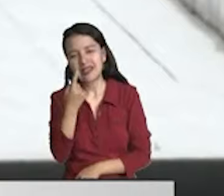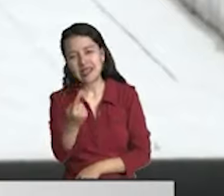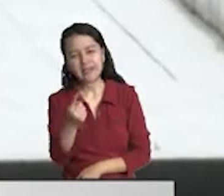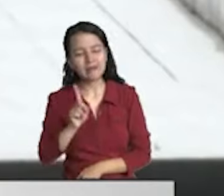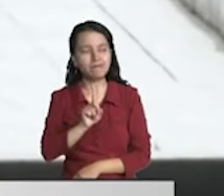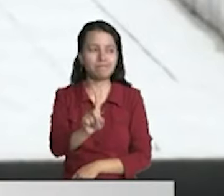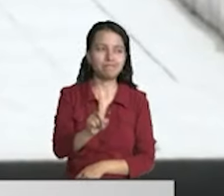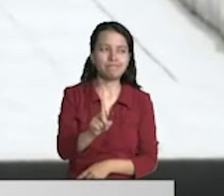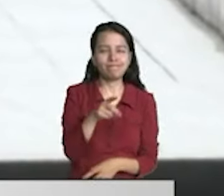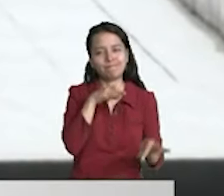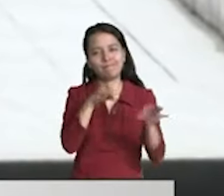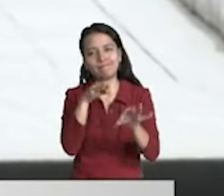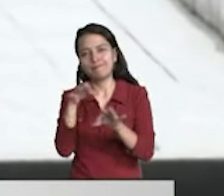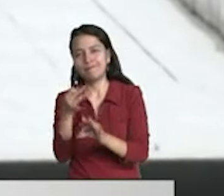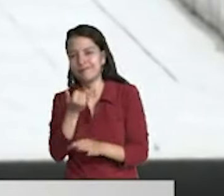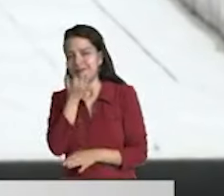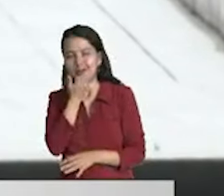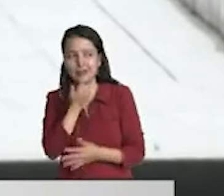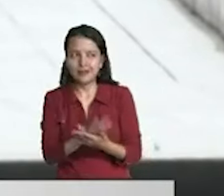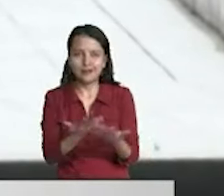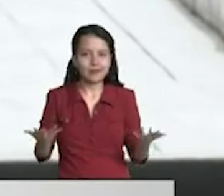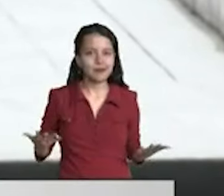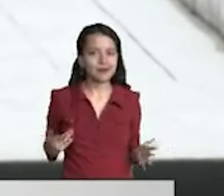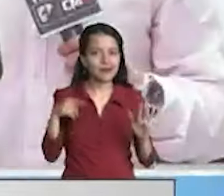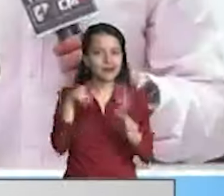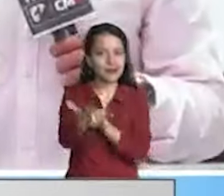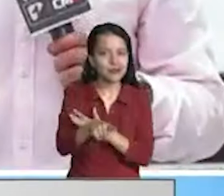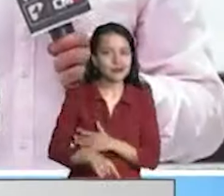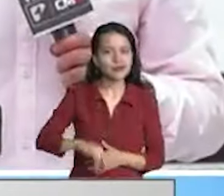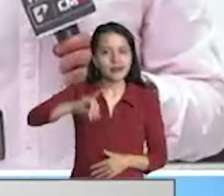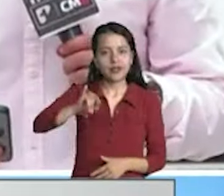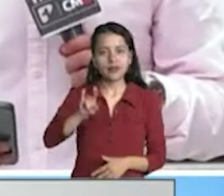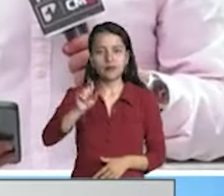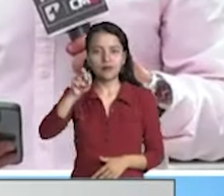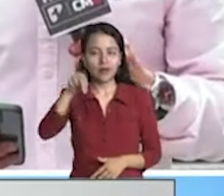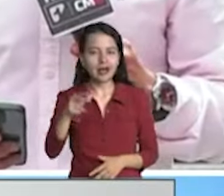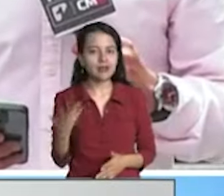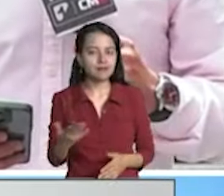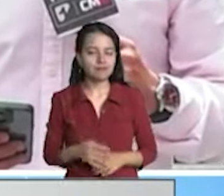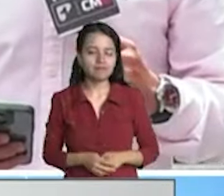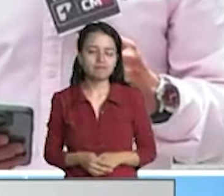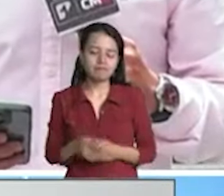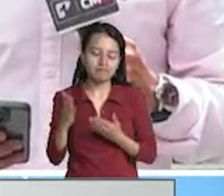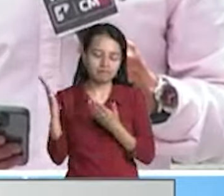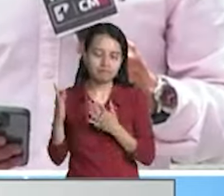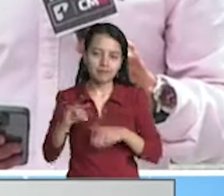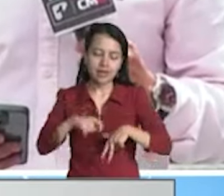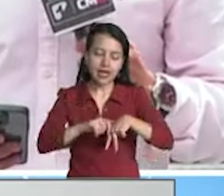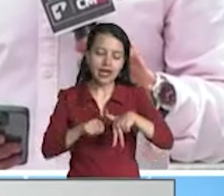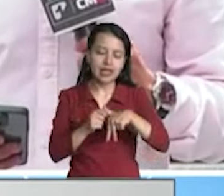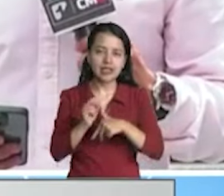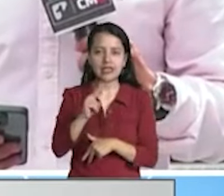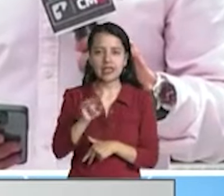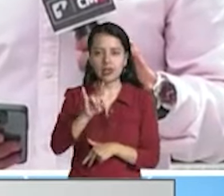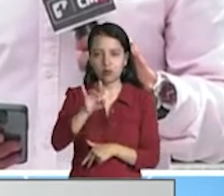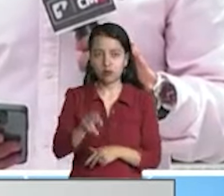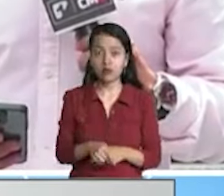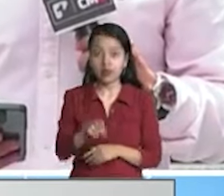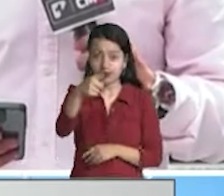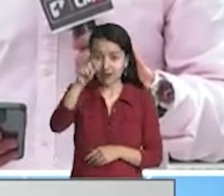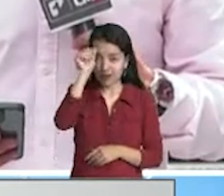medios a explicar qué pasó en la fuga de Juan Carlos Rodríguez Agudelo, alias Zeus. Recordemos que escapó